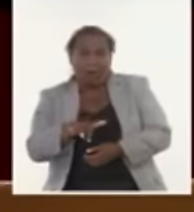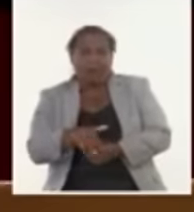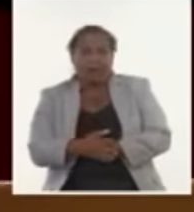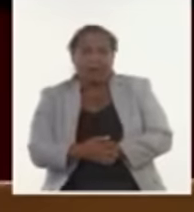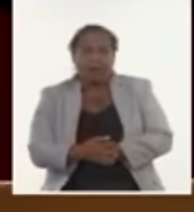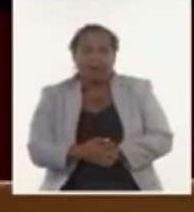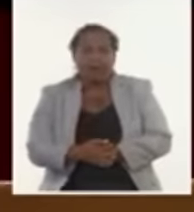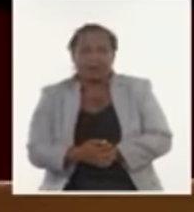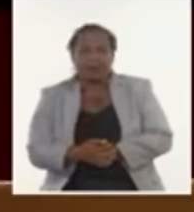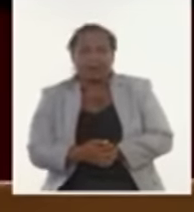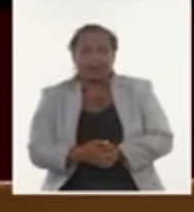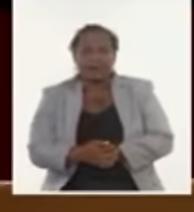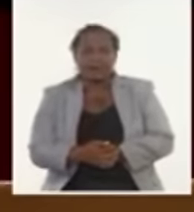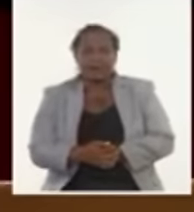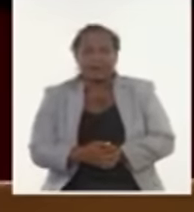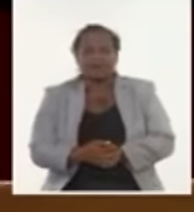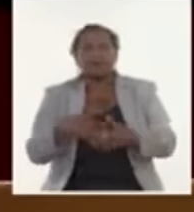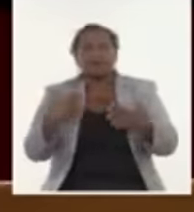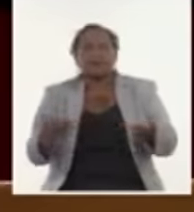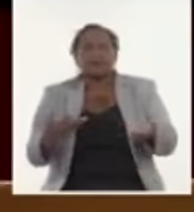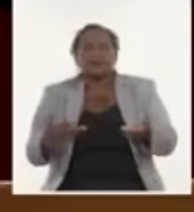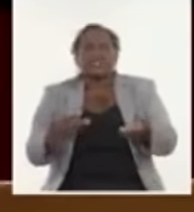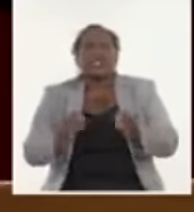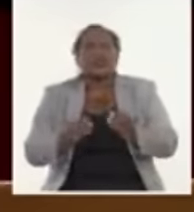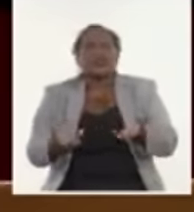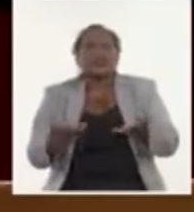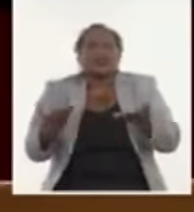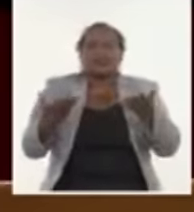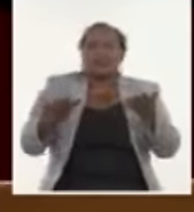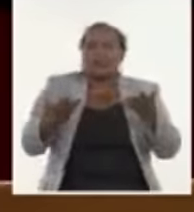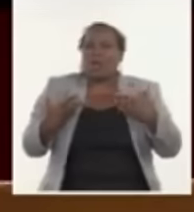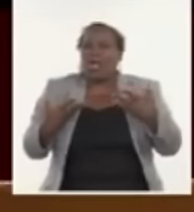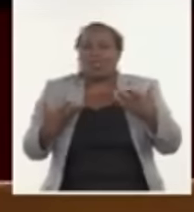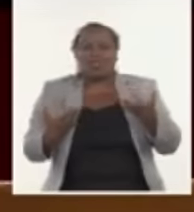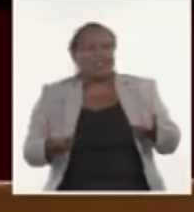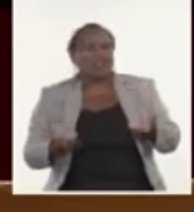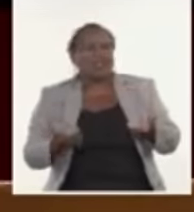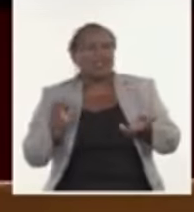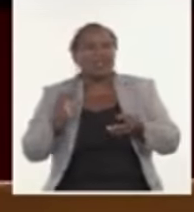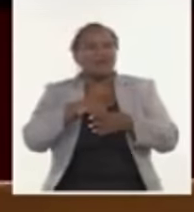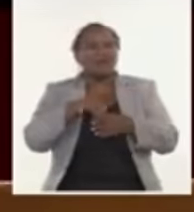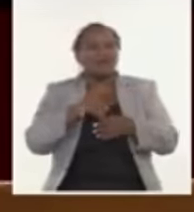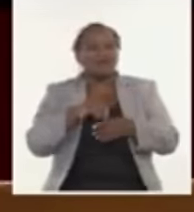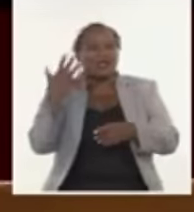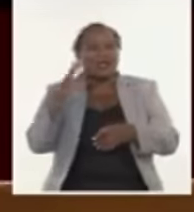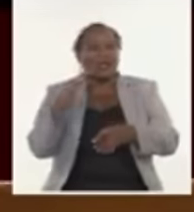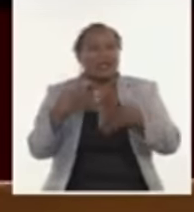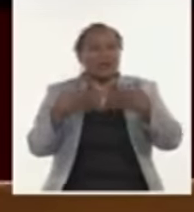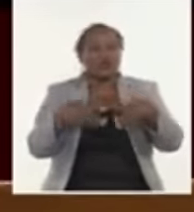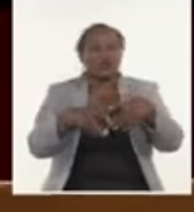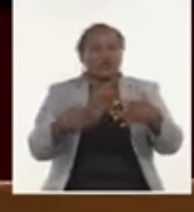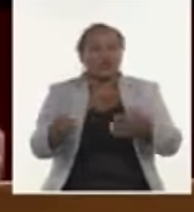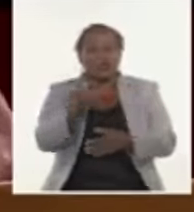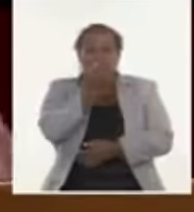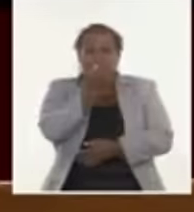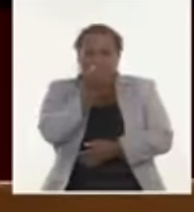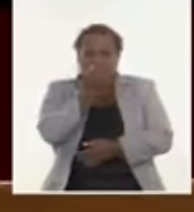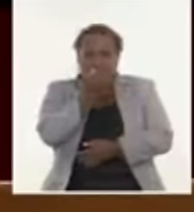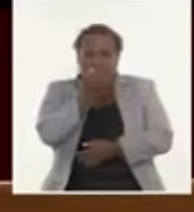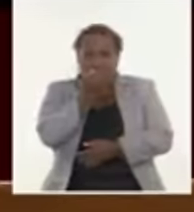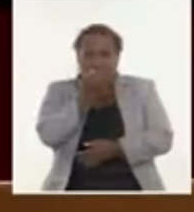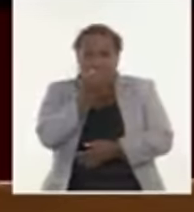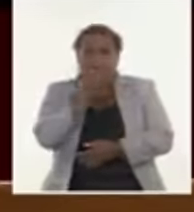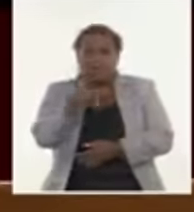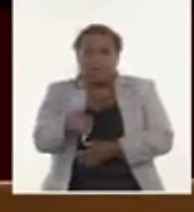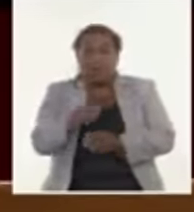Ahora, ¿qué hemos estado estimulando? Inversión extranjera para producir alimentos. En ello hemos